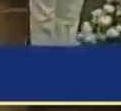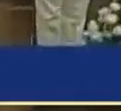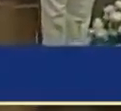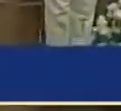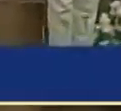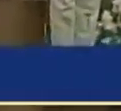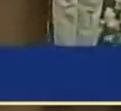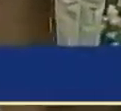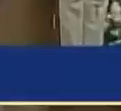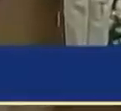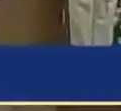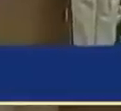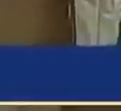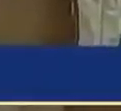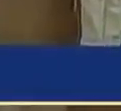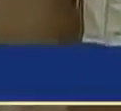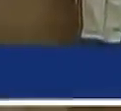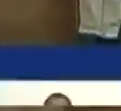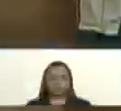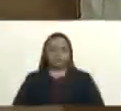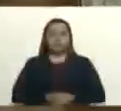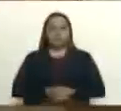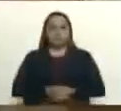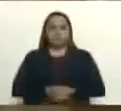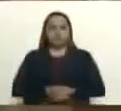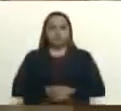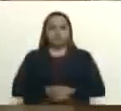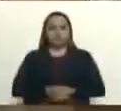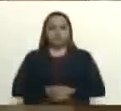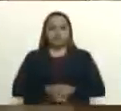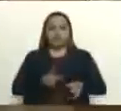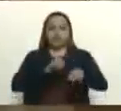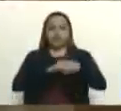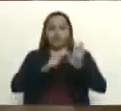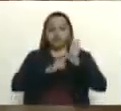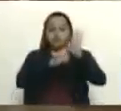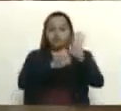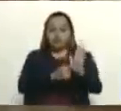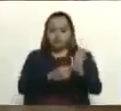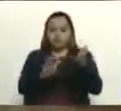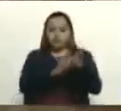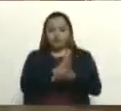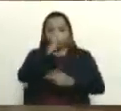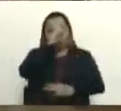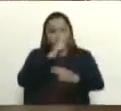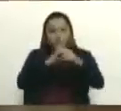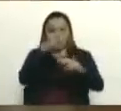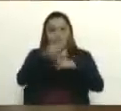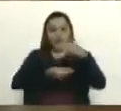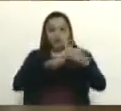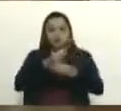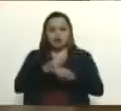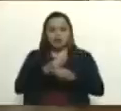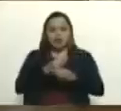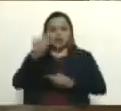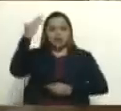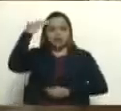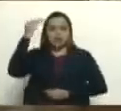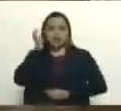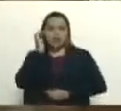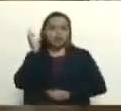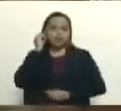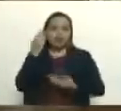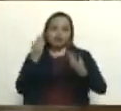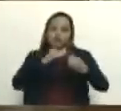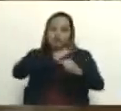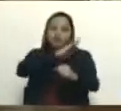Transmitimos en este momento entonces lo que es la capilla ardiente en honor a Tibisay Lucena. Fue una mujer de mucho